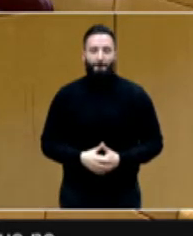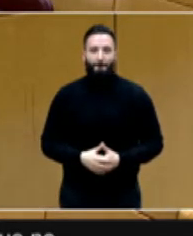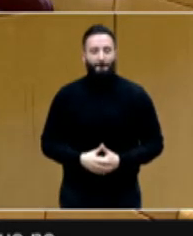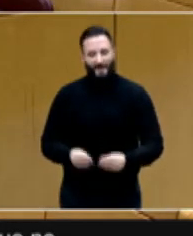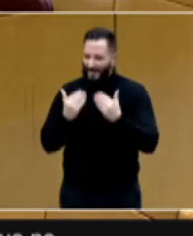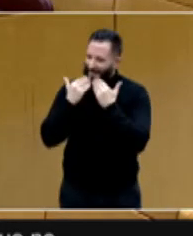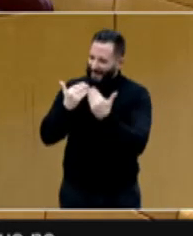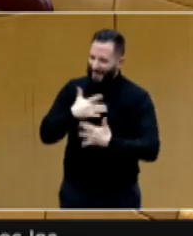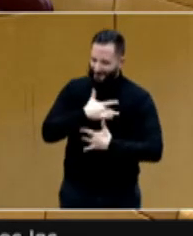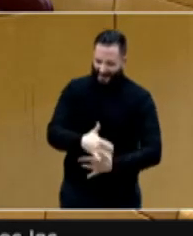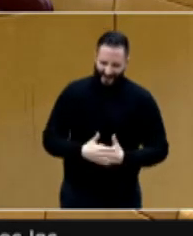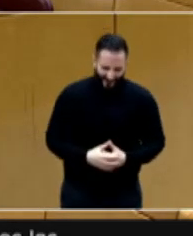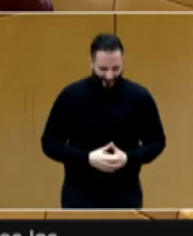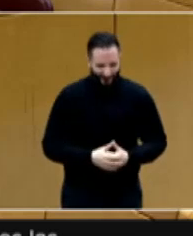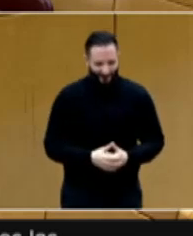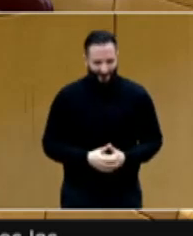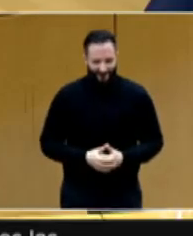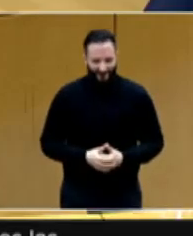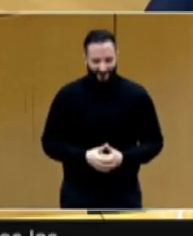Muchas gracias María Álvaro